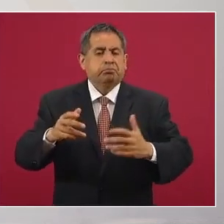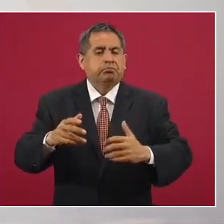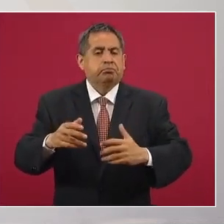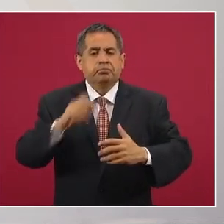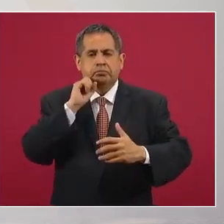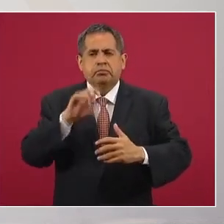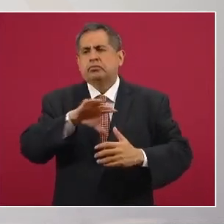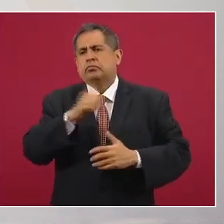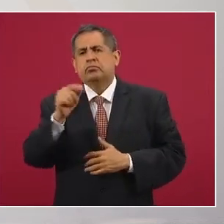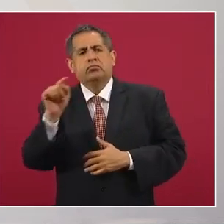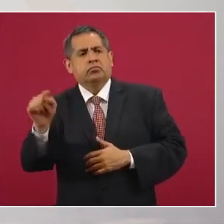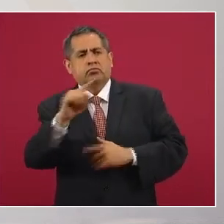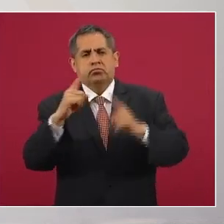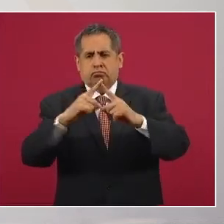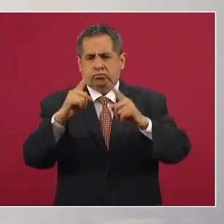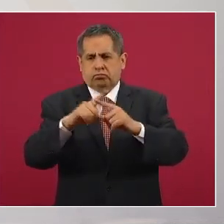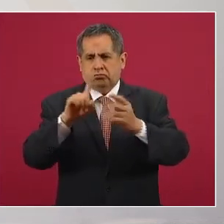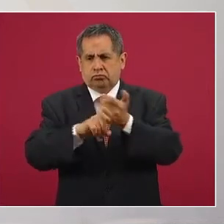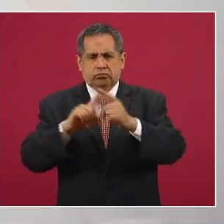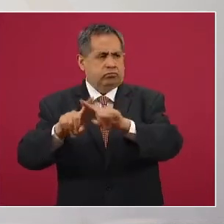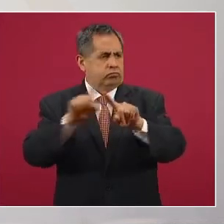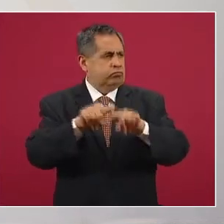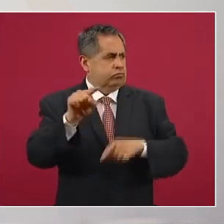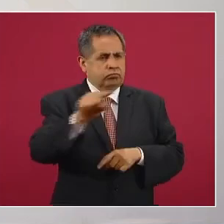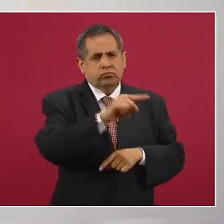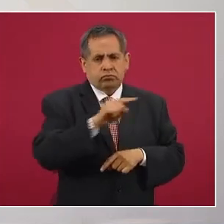y de otros templos,